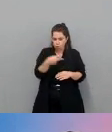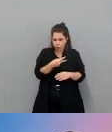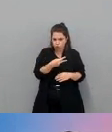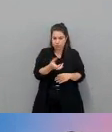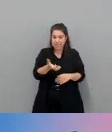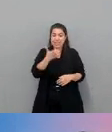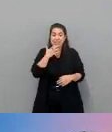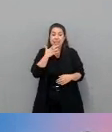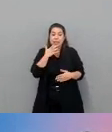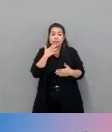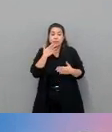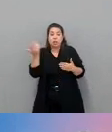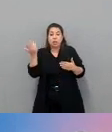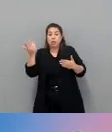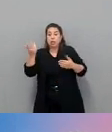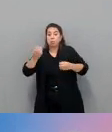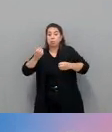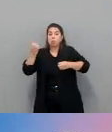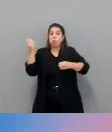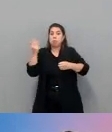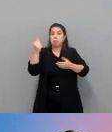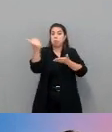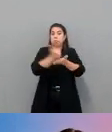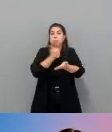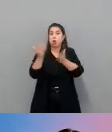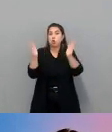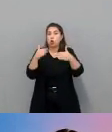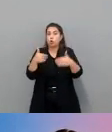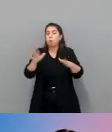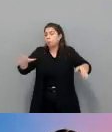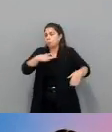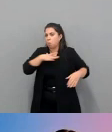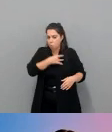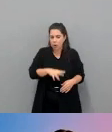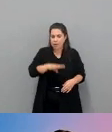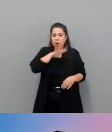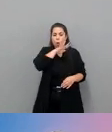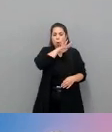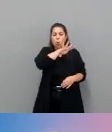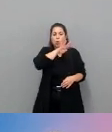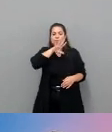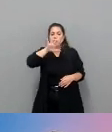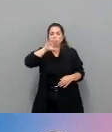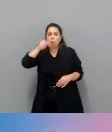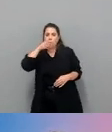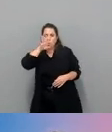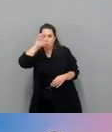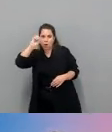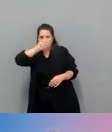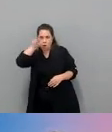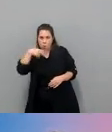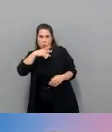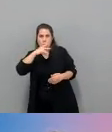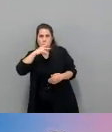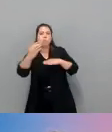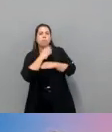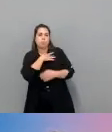no tengo esos ingresos, pues podría tener los 455 euros, ¿no? Estas cuantías que aparecen aquí